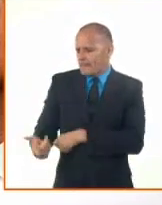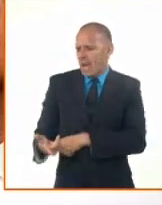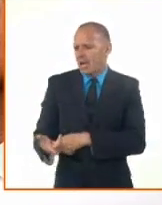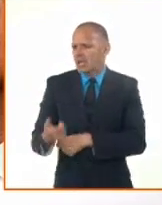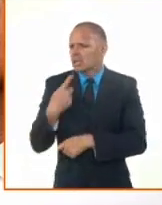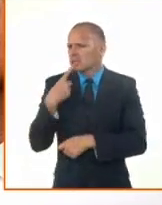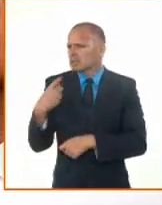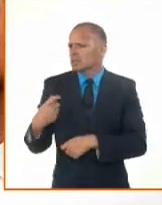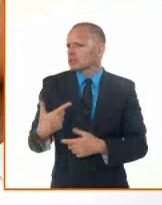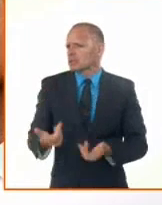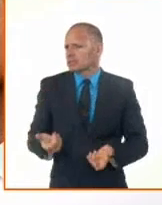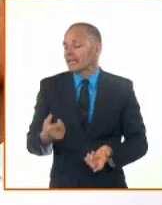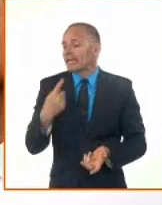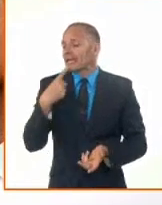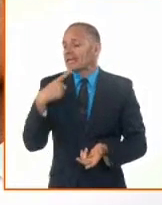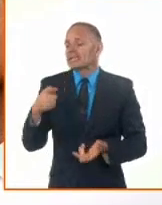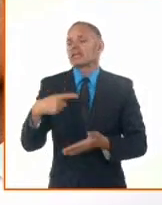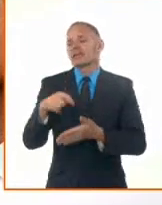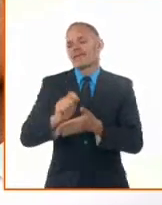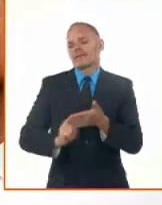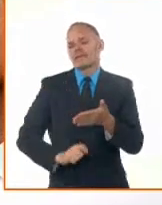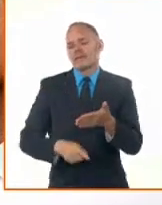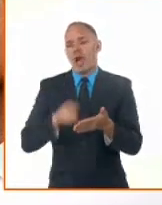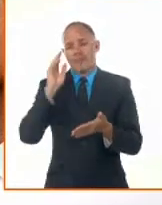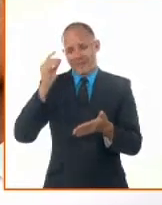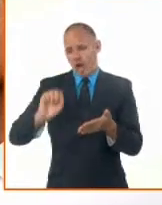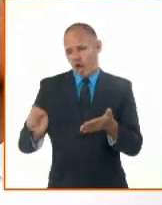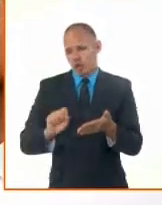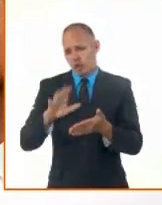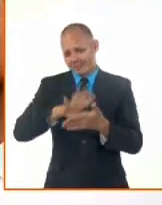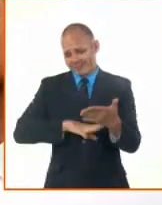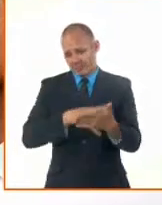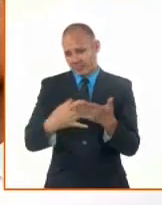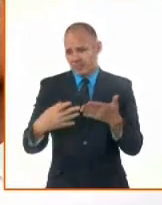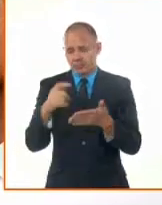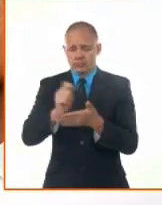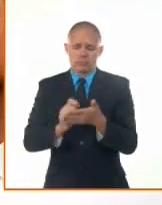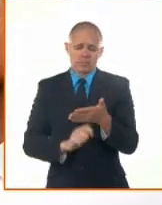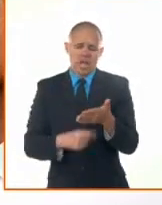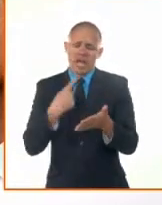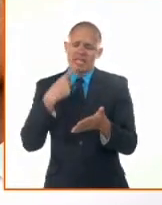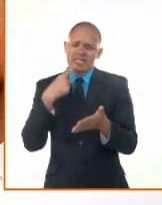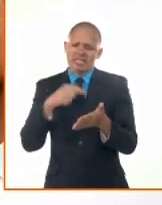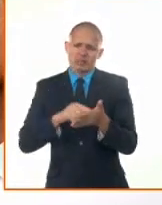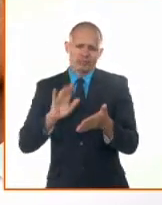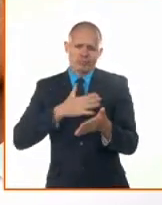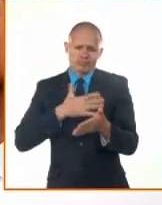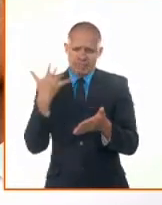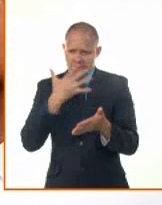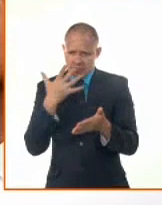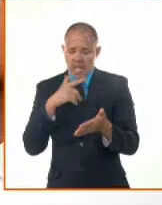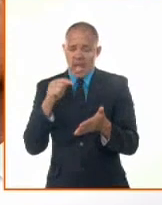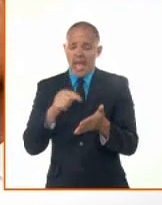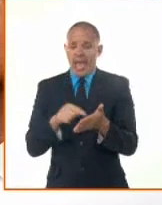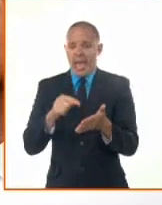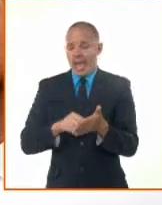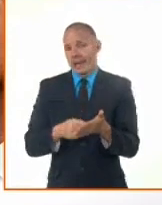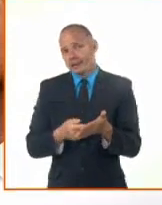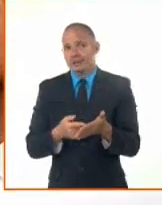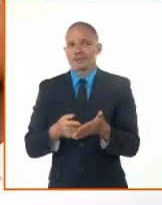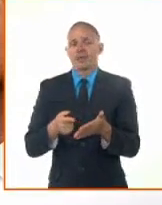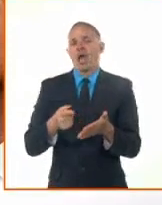pusieron como una operación de la organización Trump y ahí se comete el primer delito que es falsificación